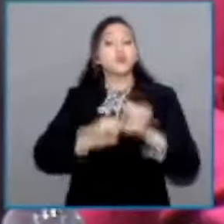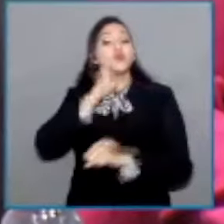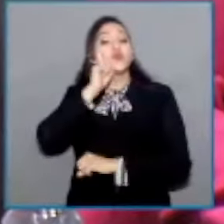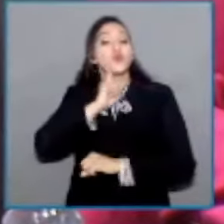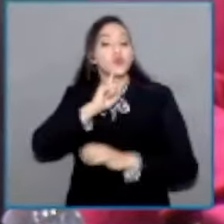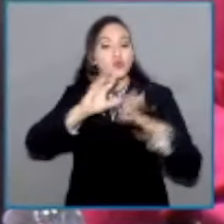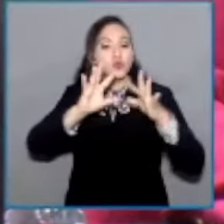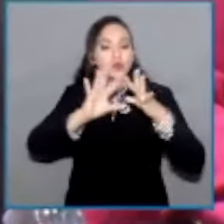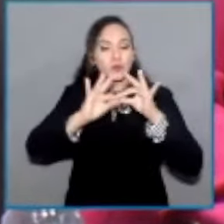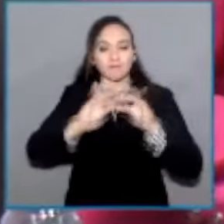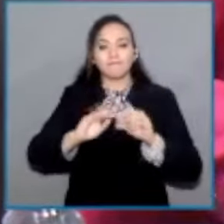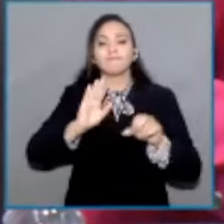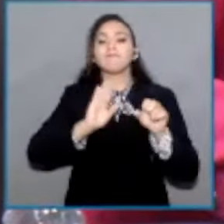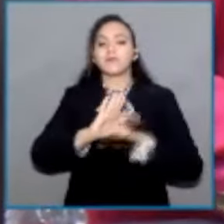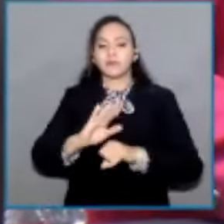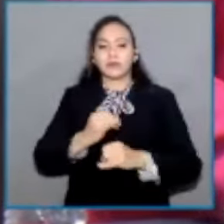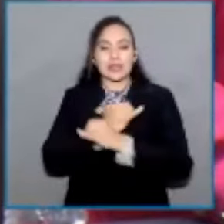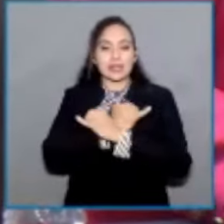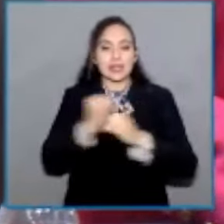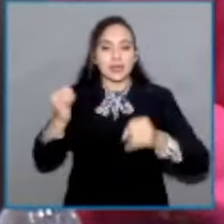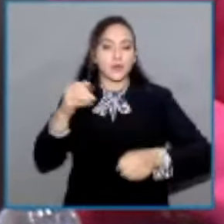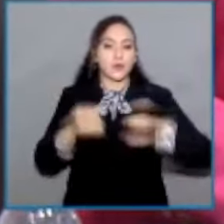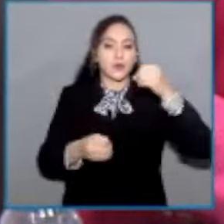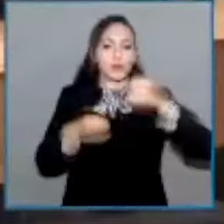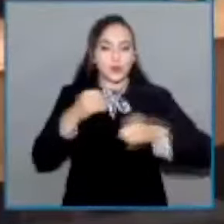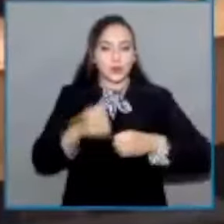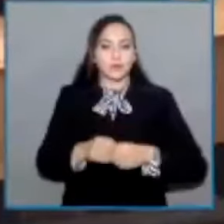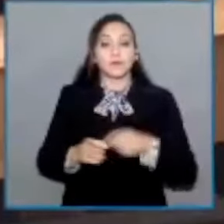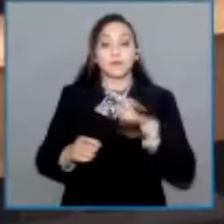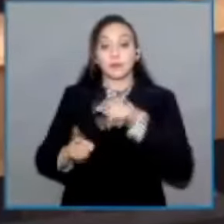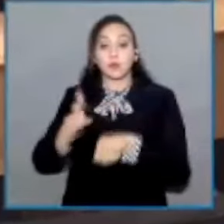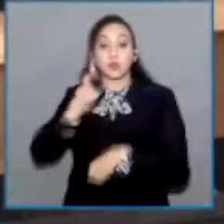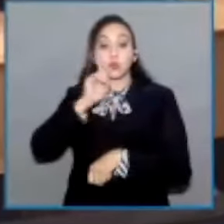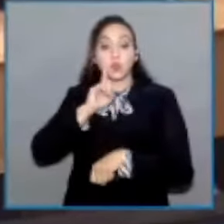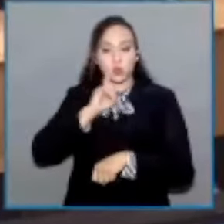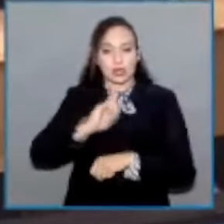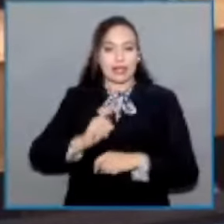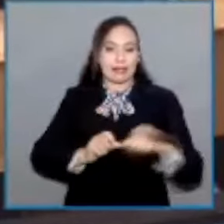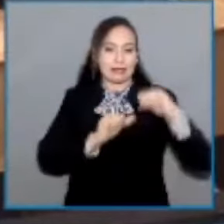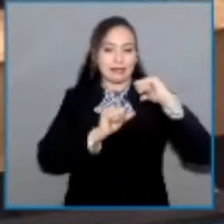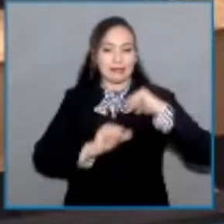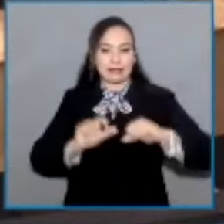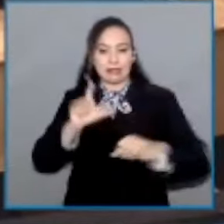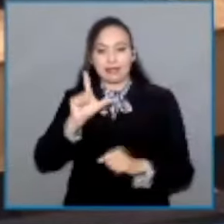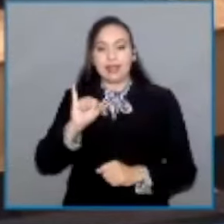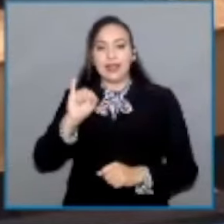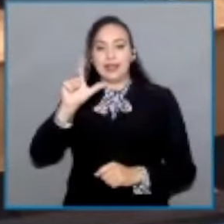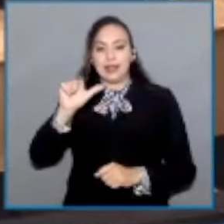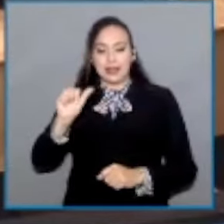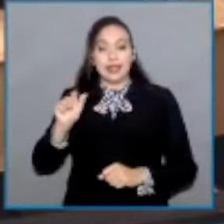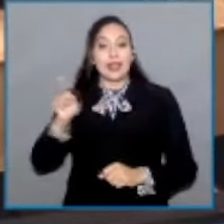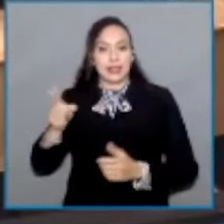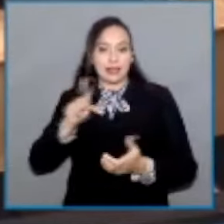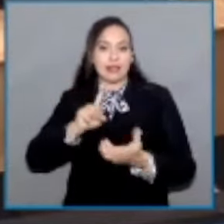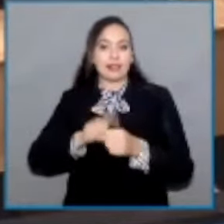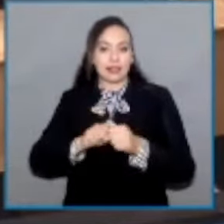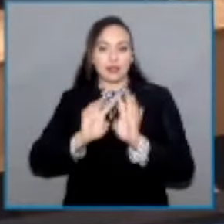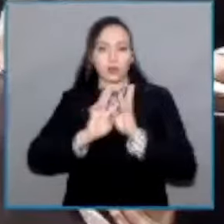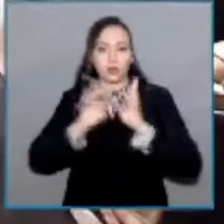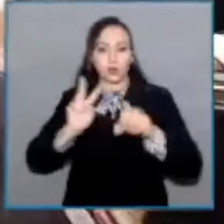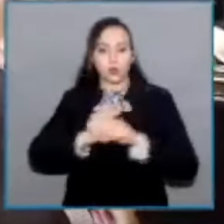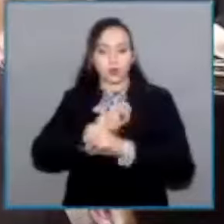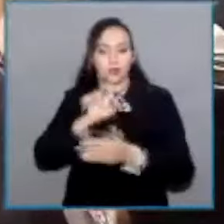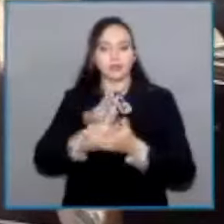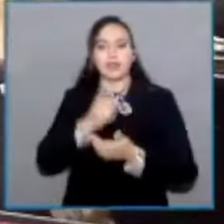independencia judicial, donde la consejera de la Judicatura Federal, Lilia Mónica López Benítez, advirtió que en México